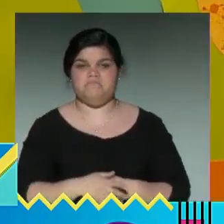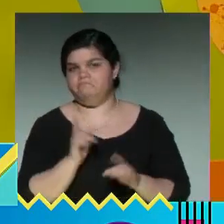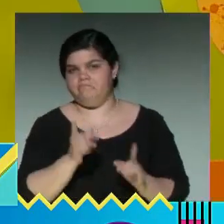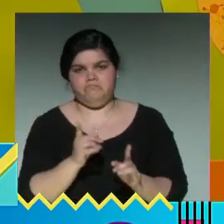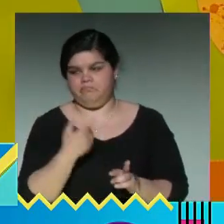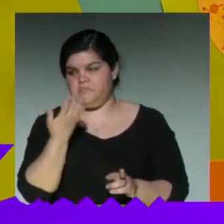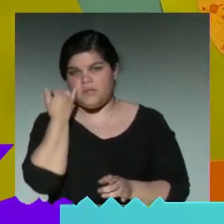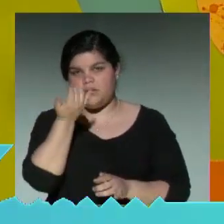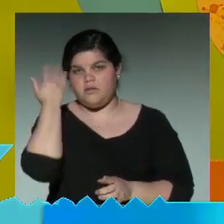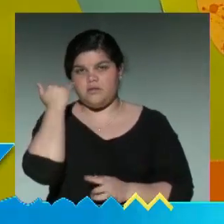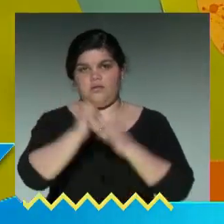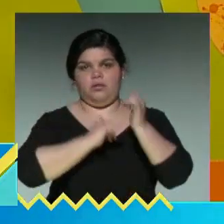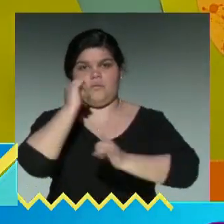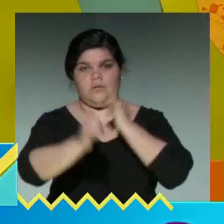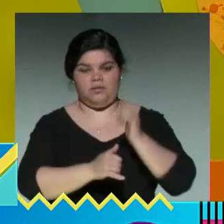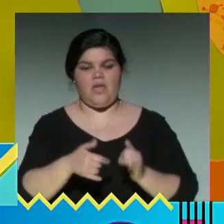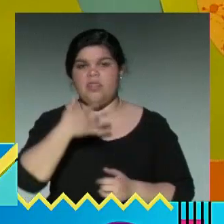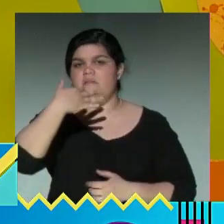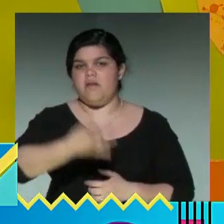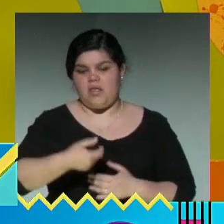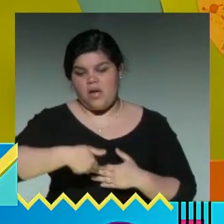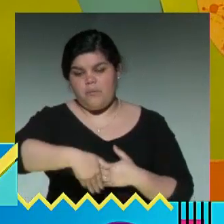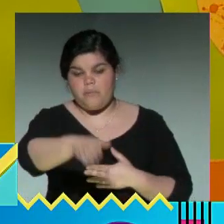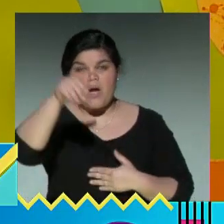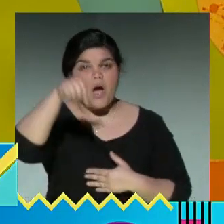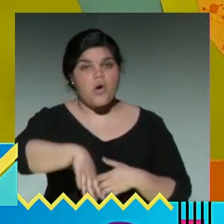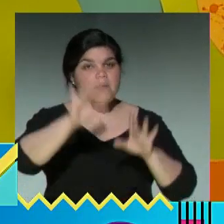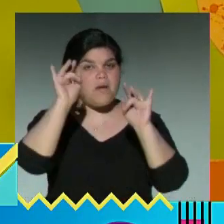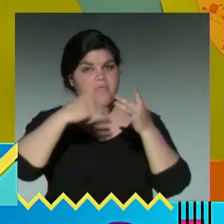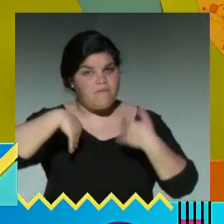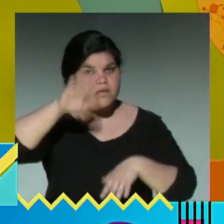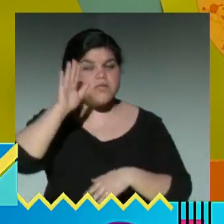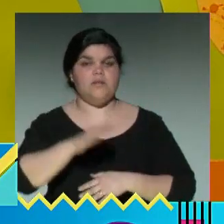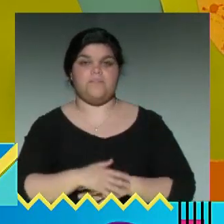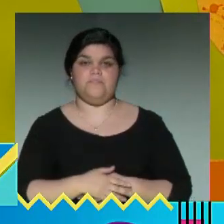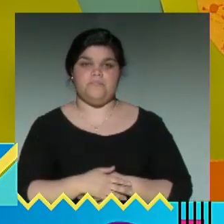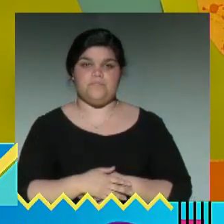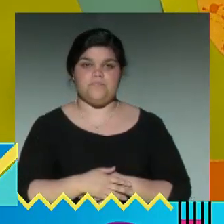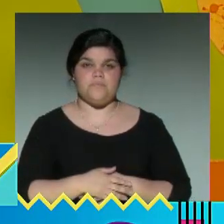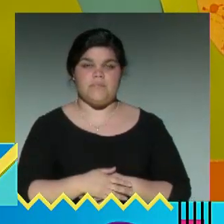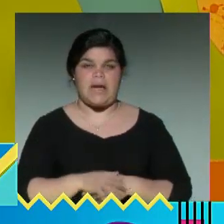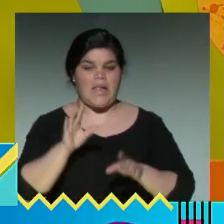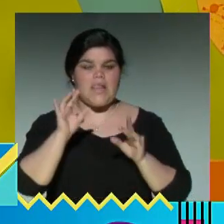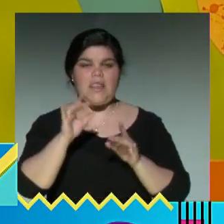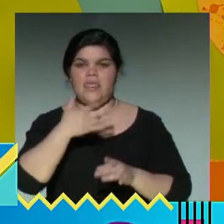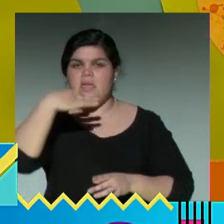La realidad es compleja. Si la realidad es compleja, no se puede ver desde una sola